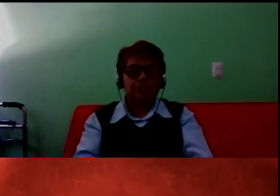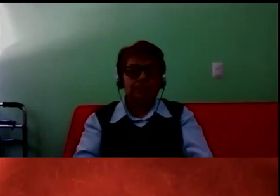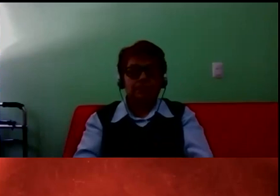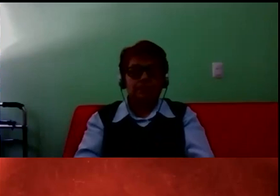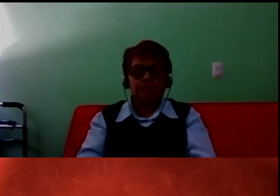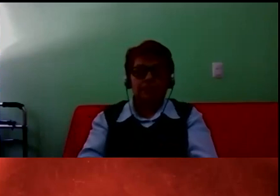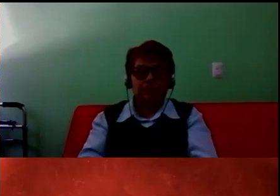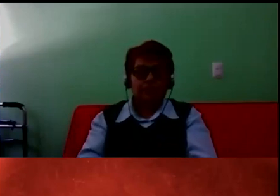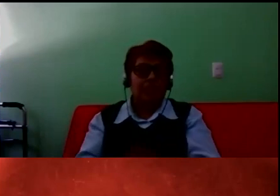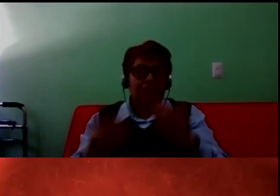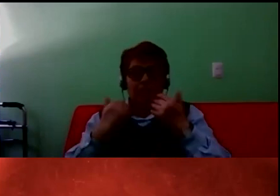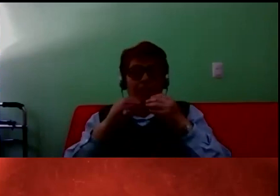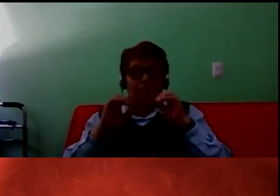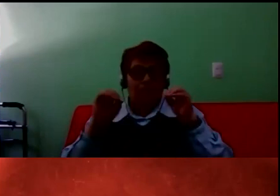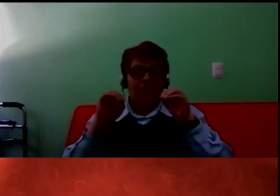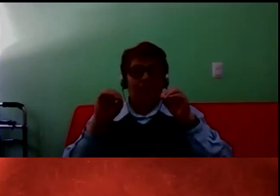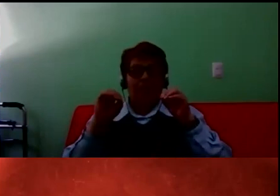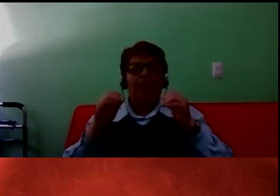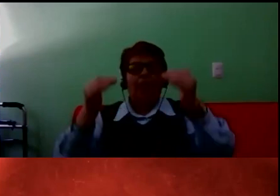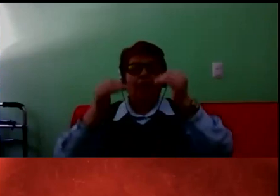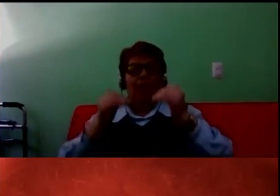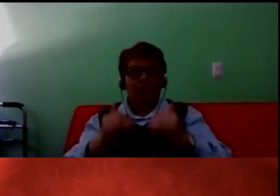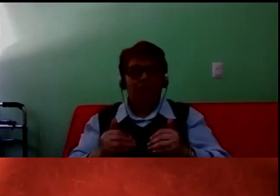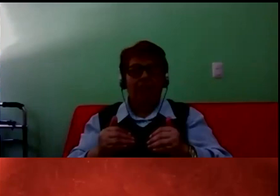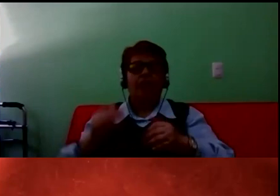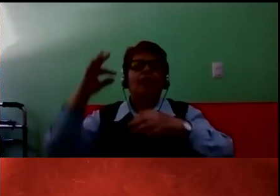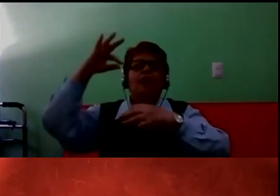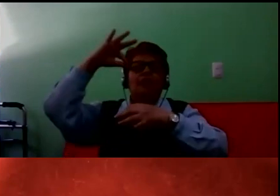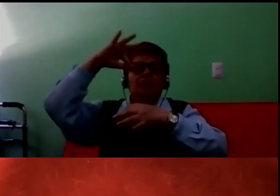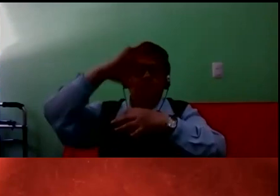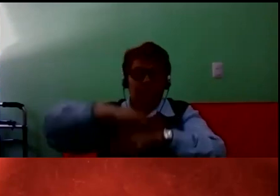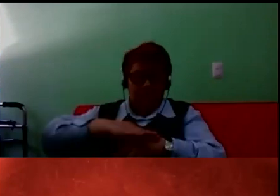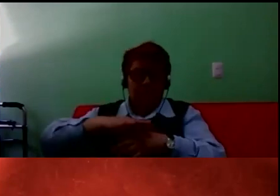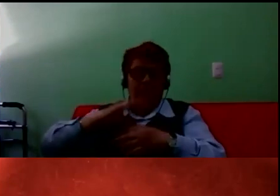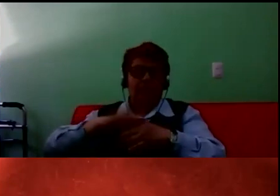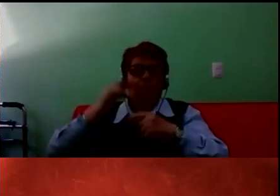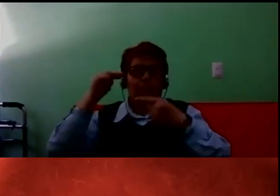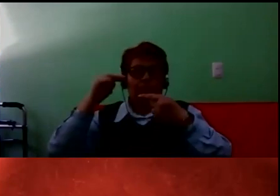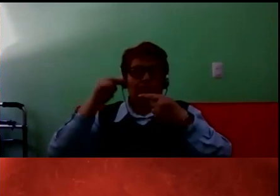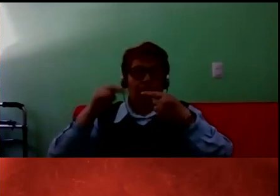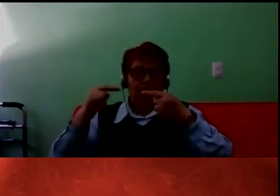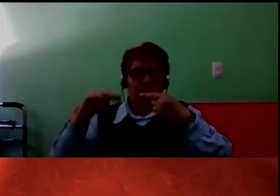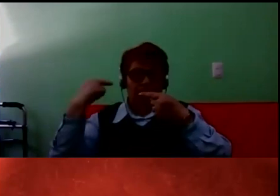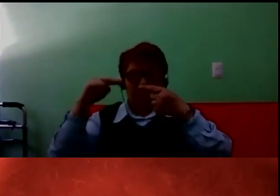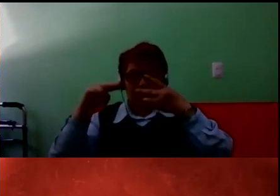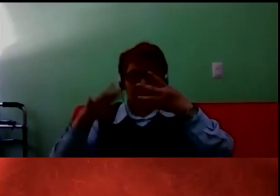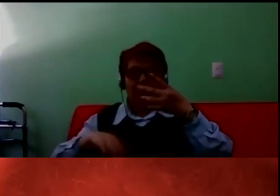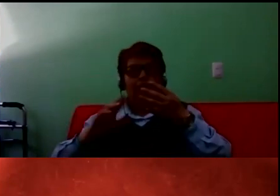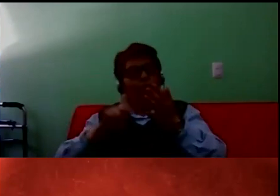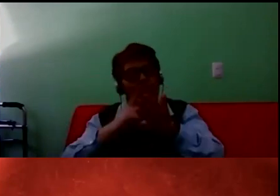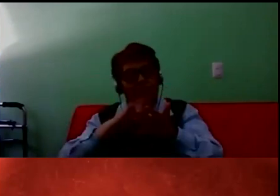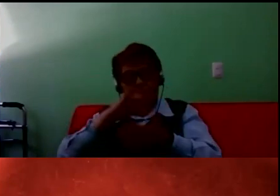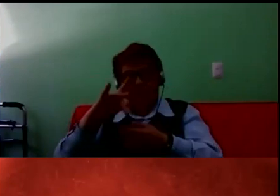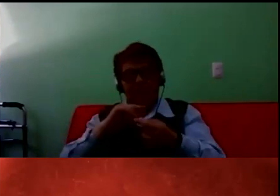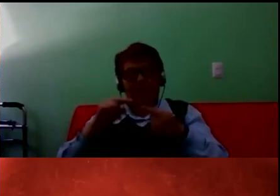Bien, si no es así, procederemos a la votación por la vía nominal. Les agradeceré nuevamente que